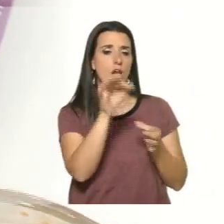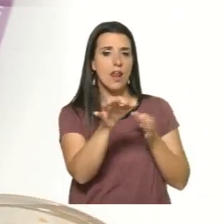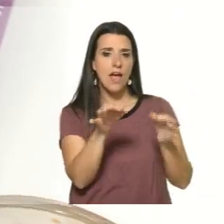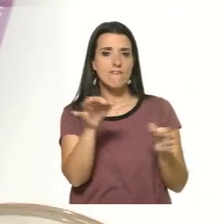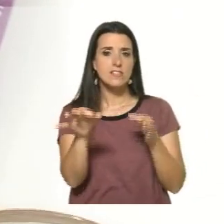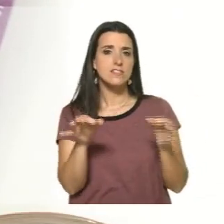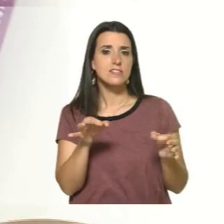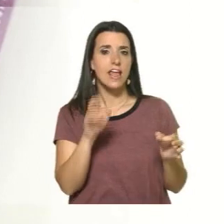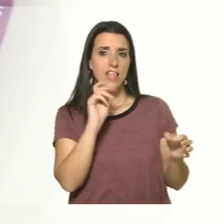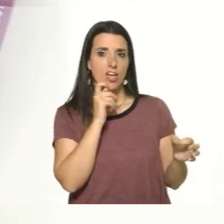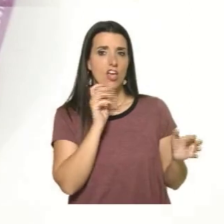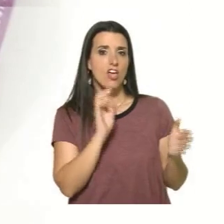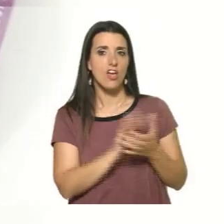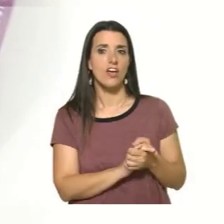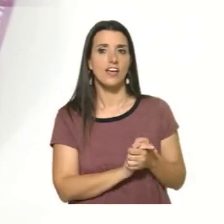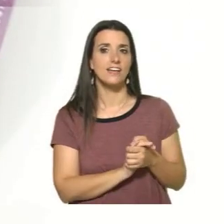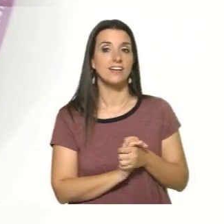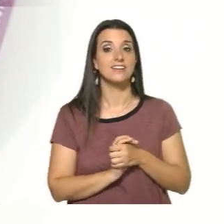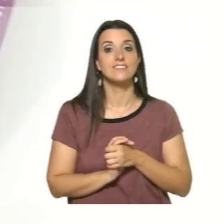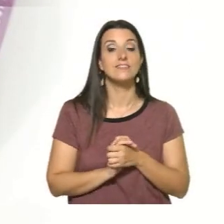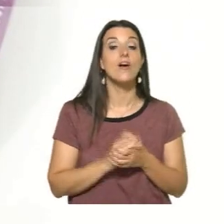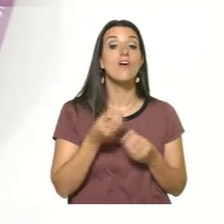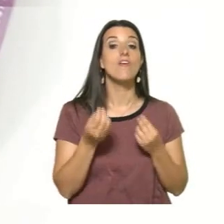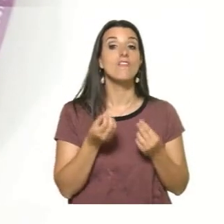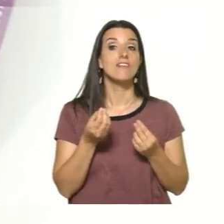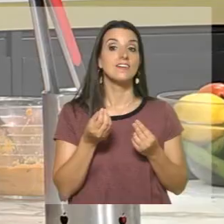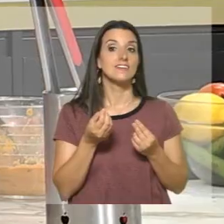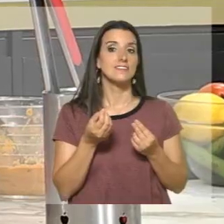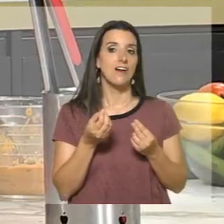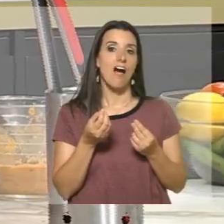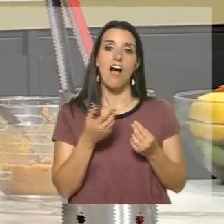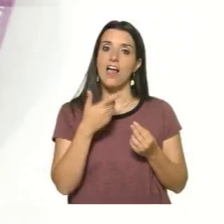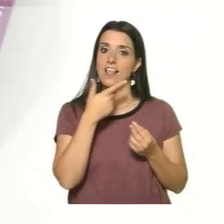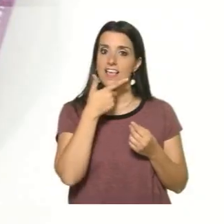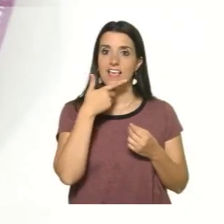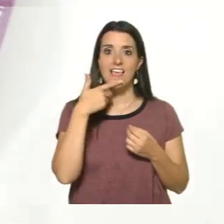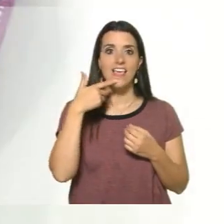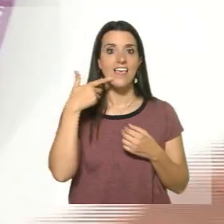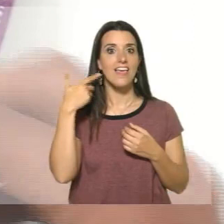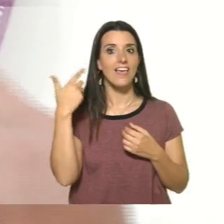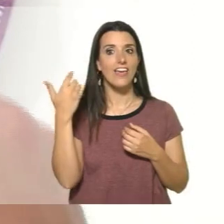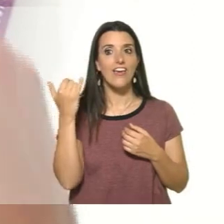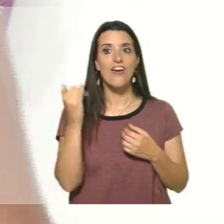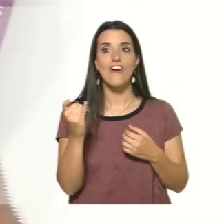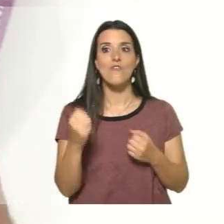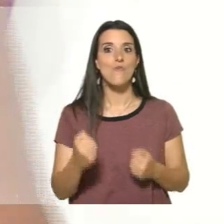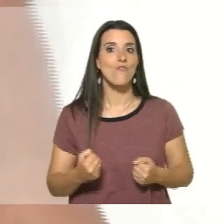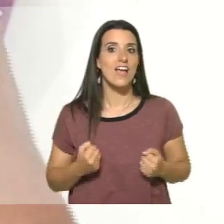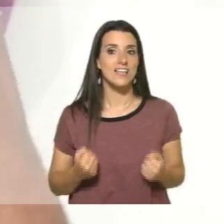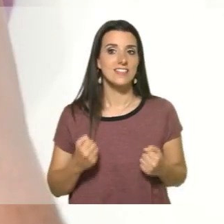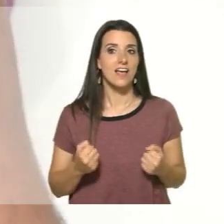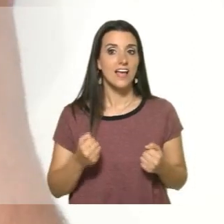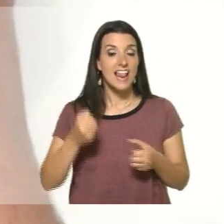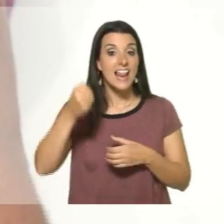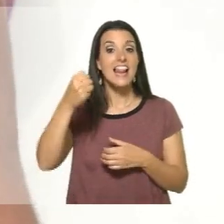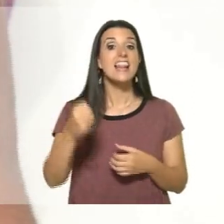Sí. Viste, le sacás un poquito de la... Mirá, qué rico, Emi, ¿eh? Power. Power, power. ¿Le vas a